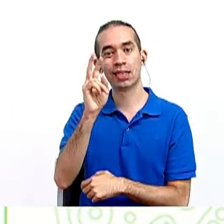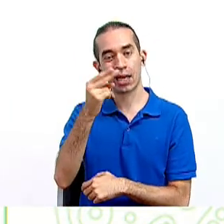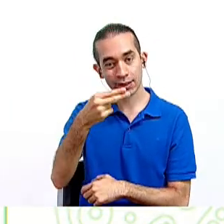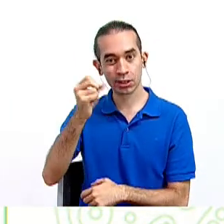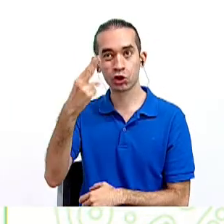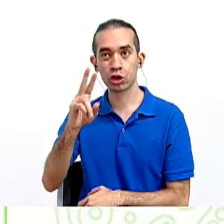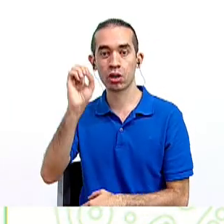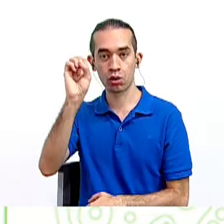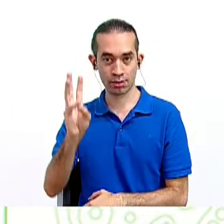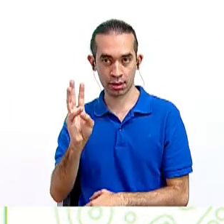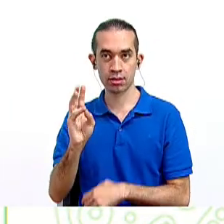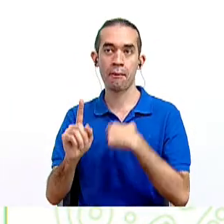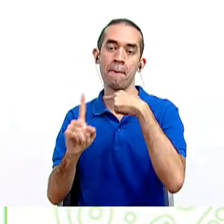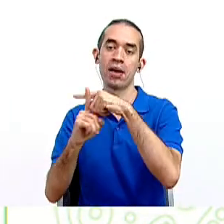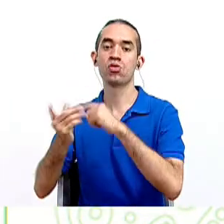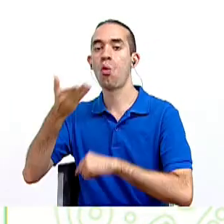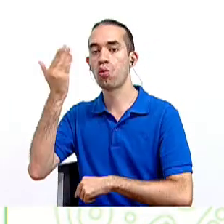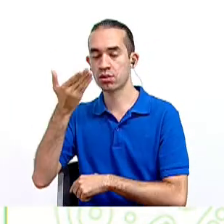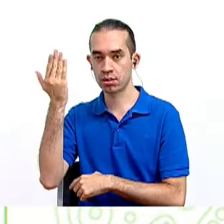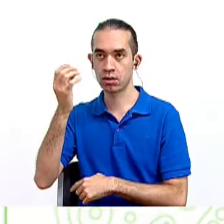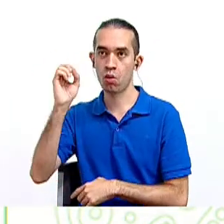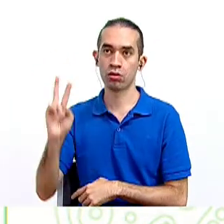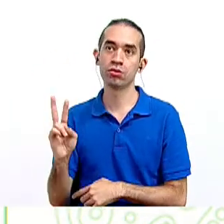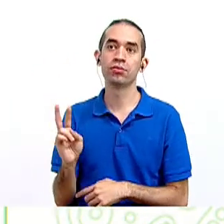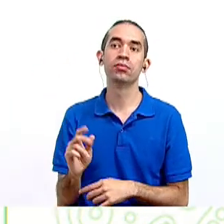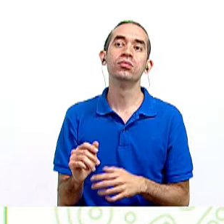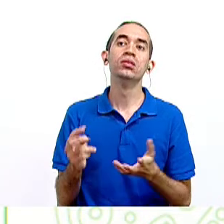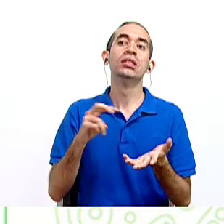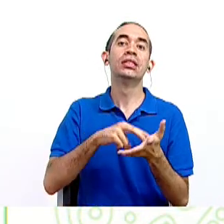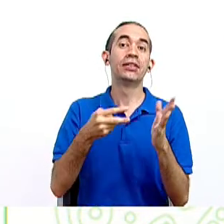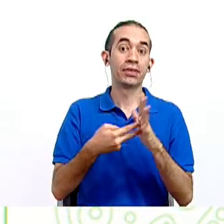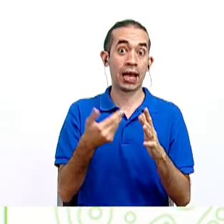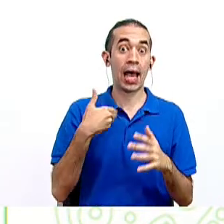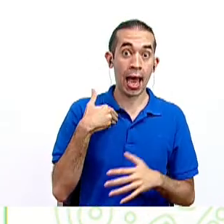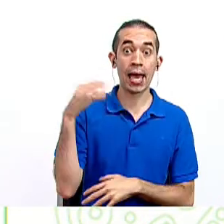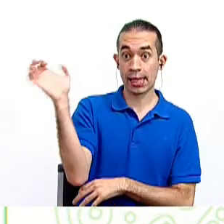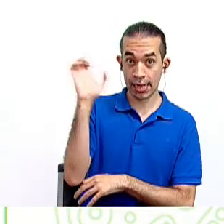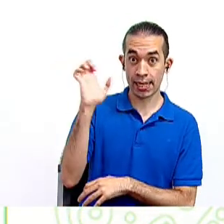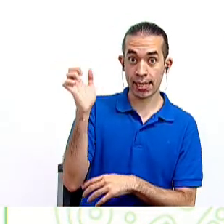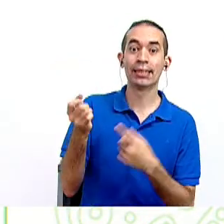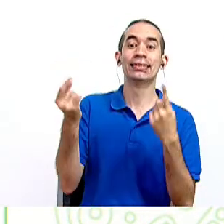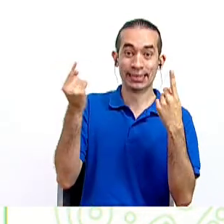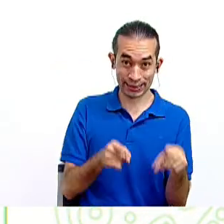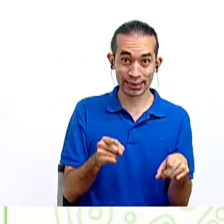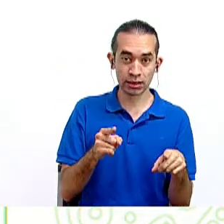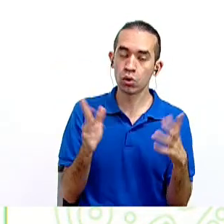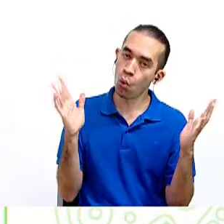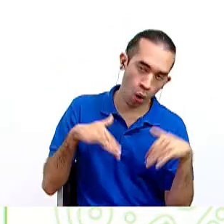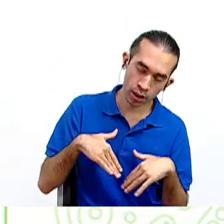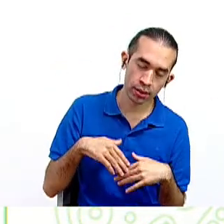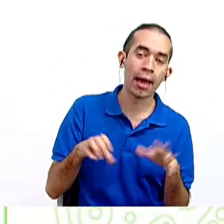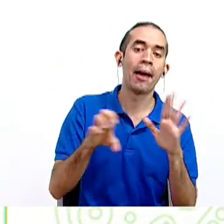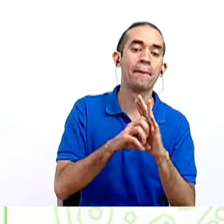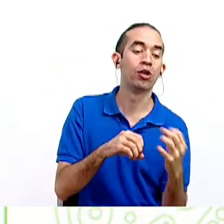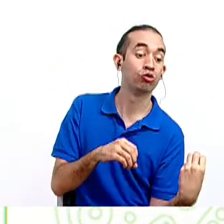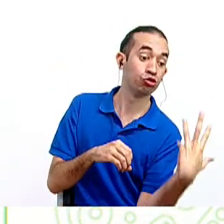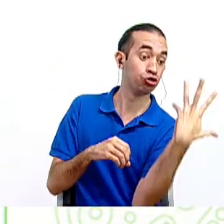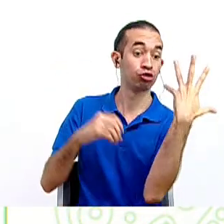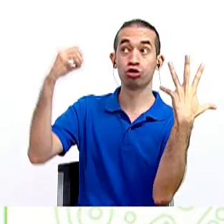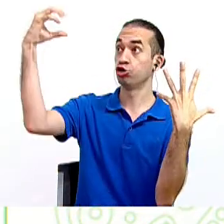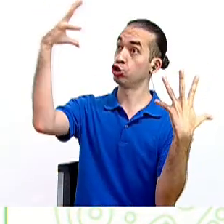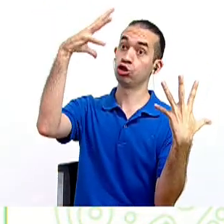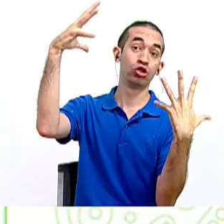porque necesita energía para que pase. Si la reacción no tiene energía, no va a pasar. Una planta sin luz solar se